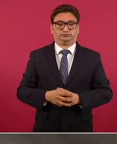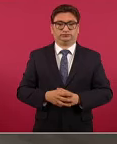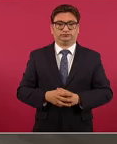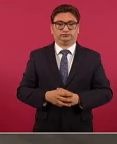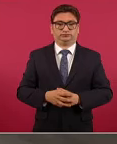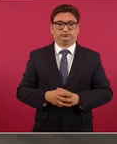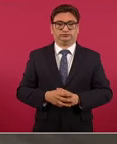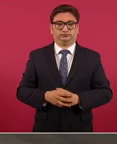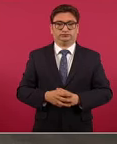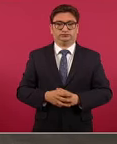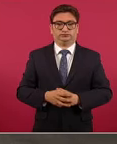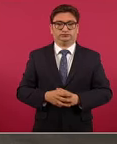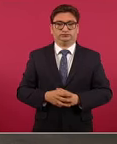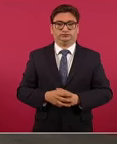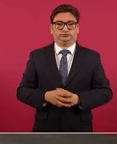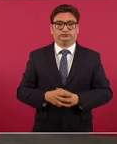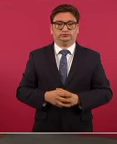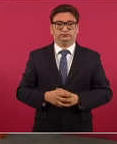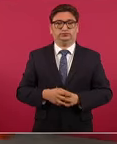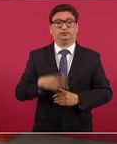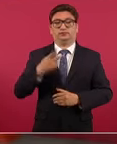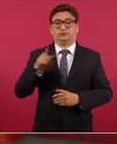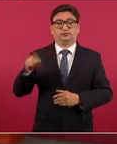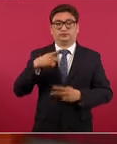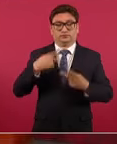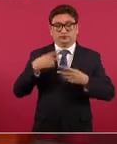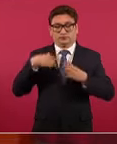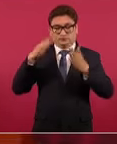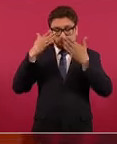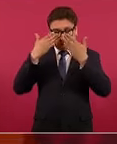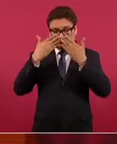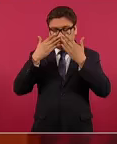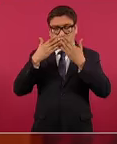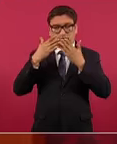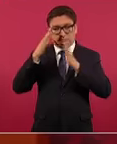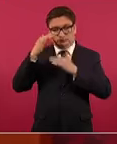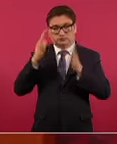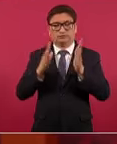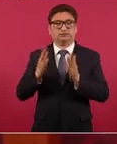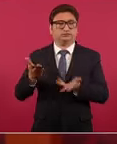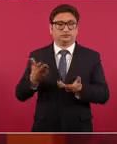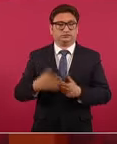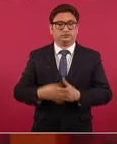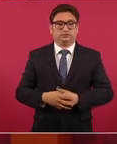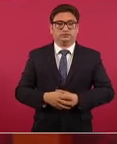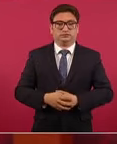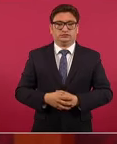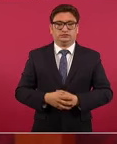son muy cerrados y